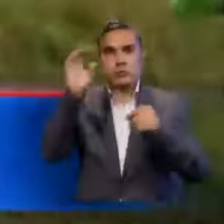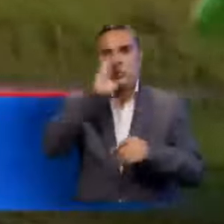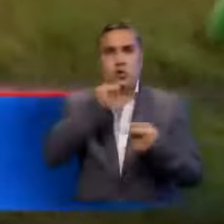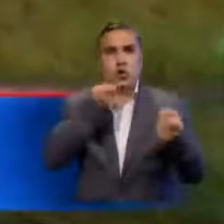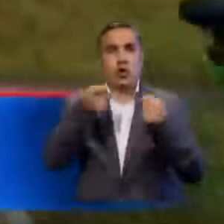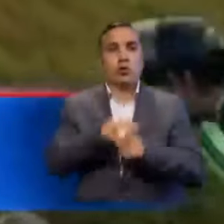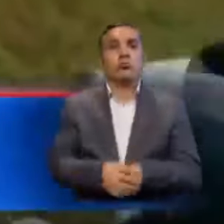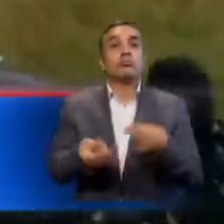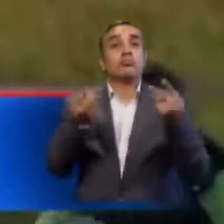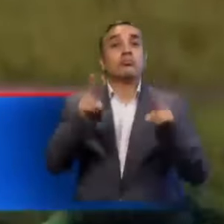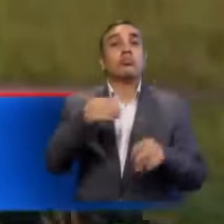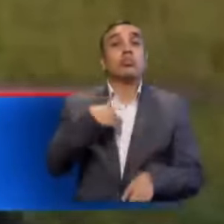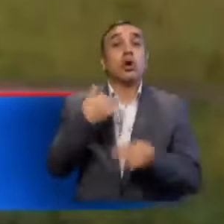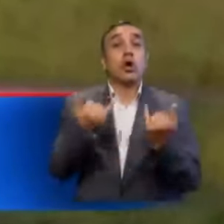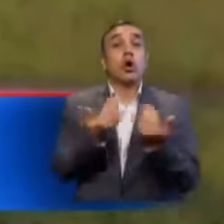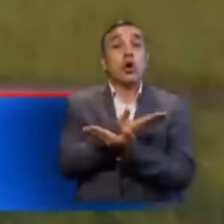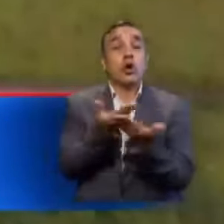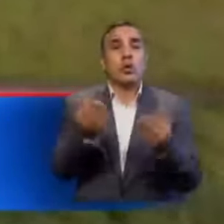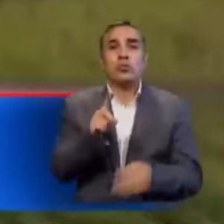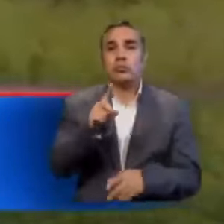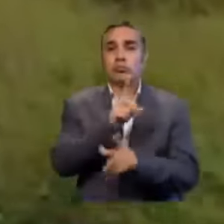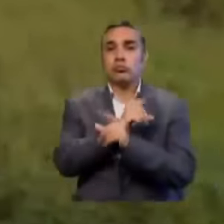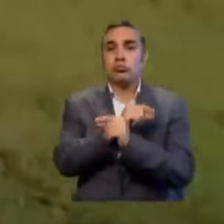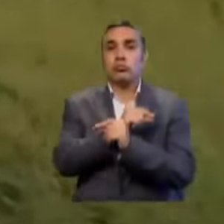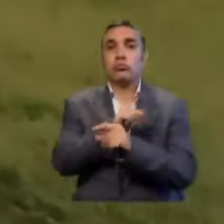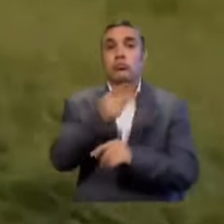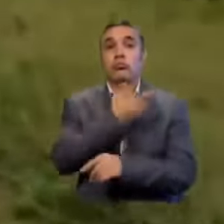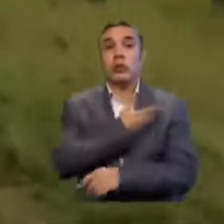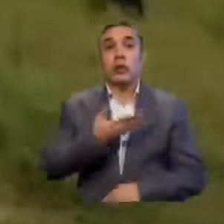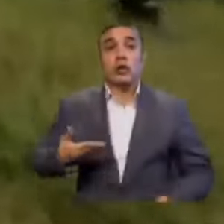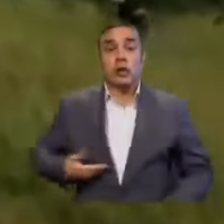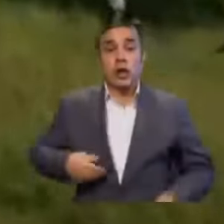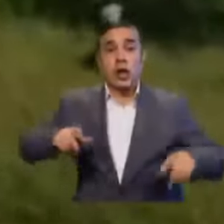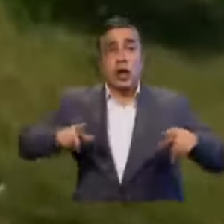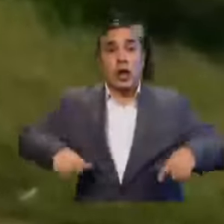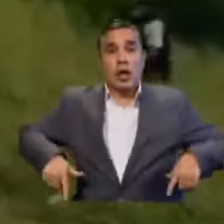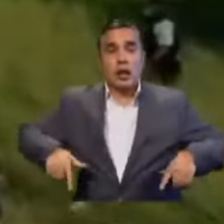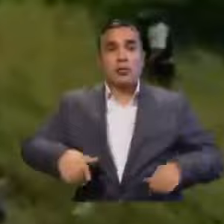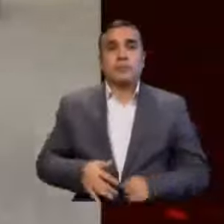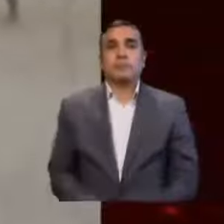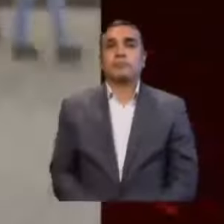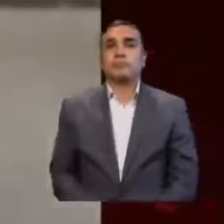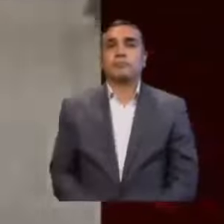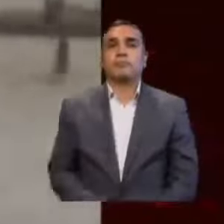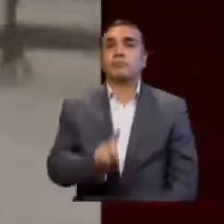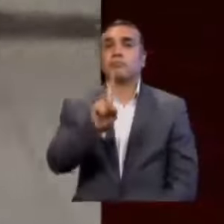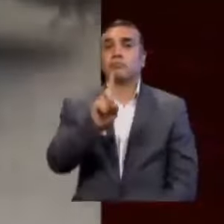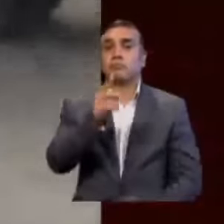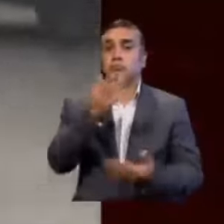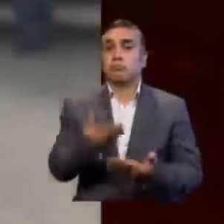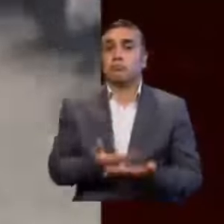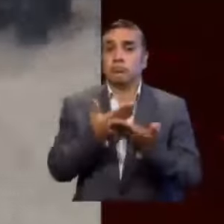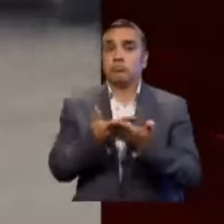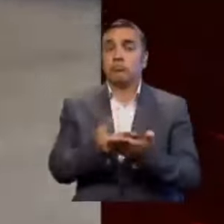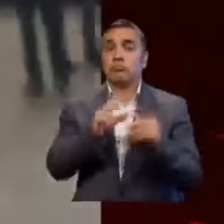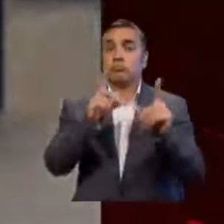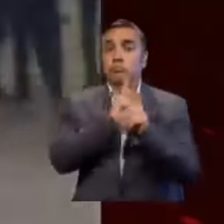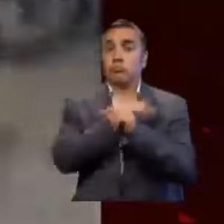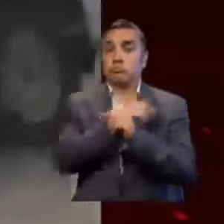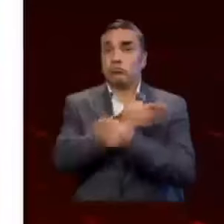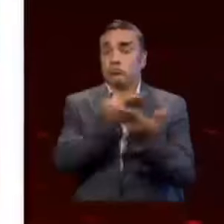¿no? También tenemos a continuación un tuit del presidente Lenín Moreno. Justamente él puso en su cuenta